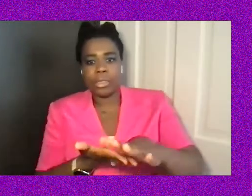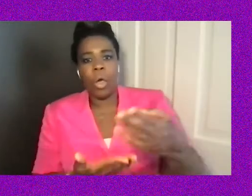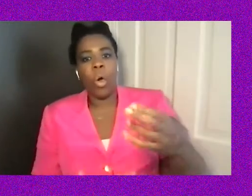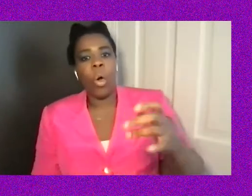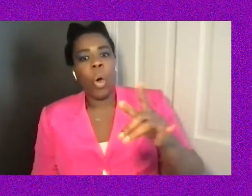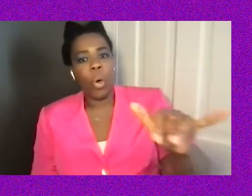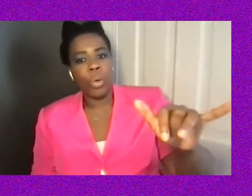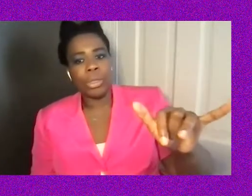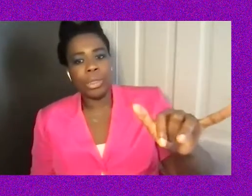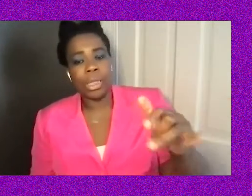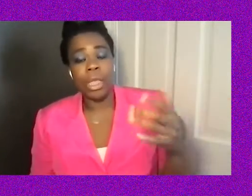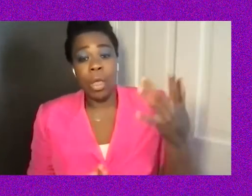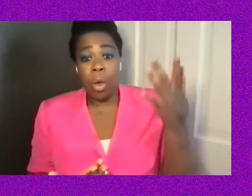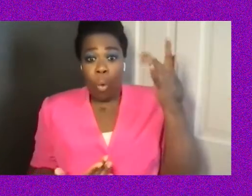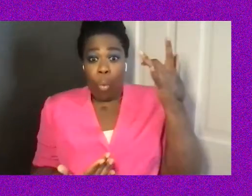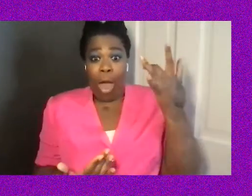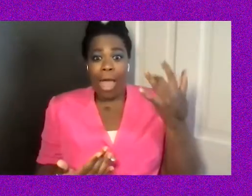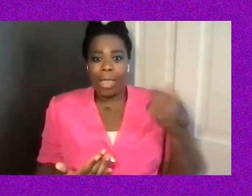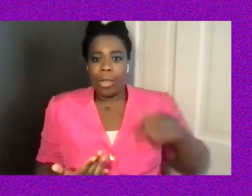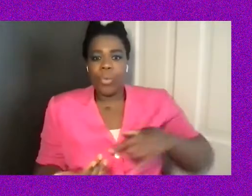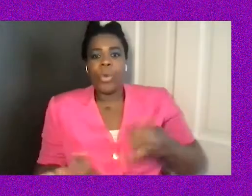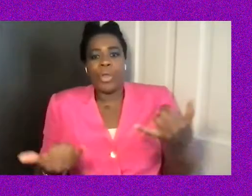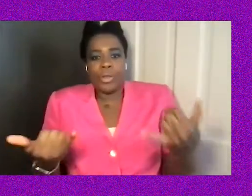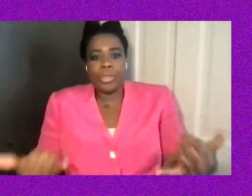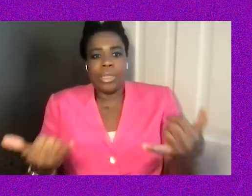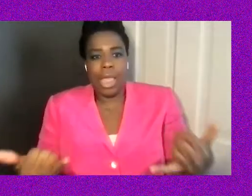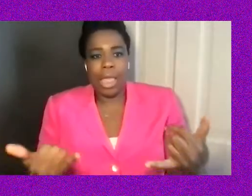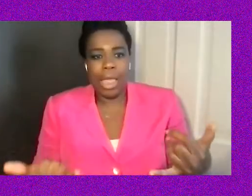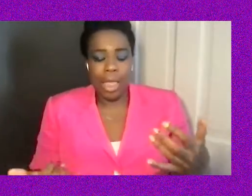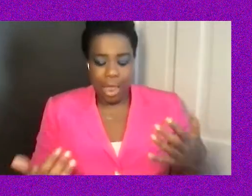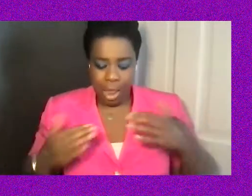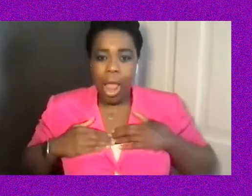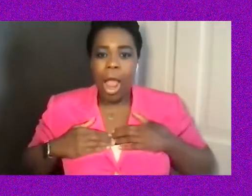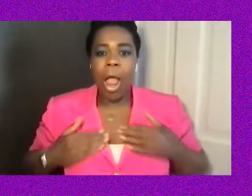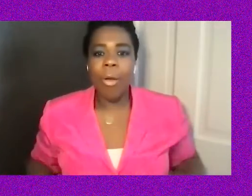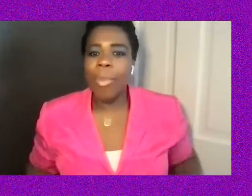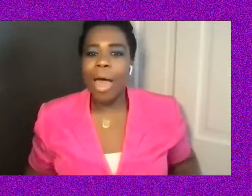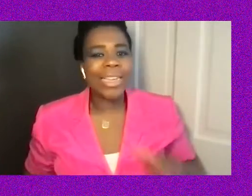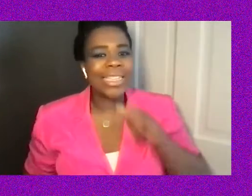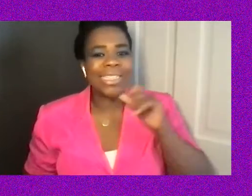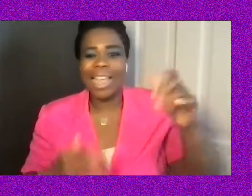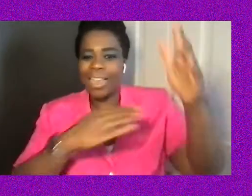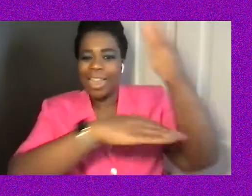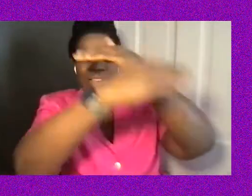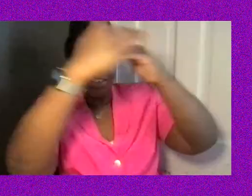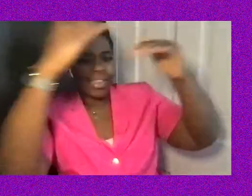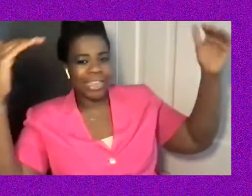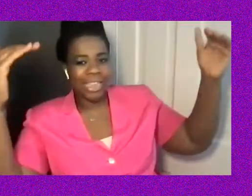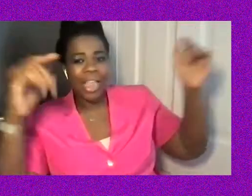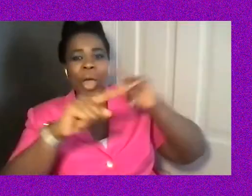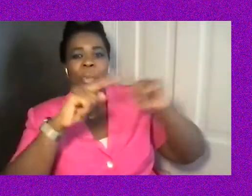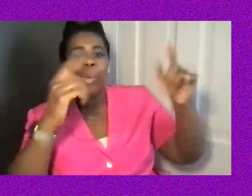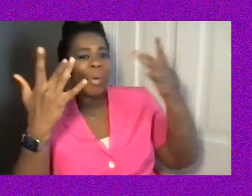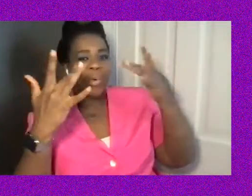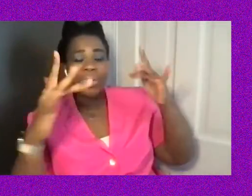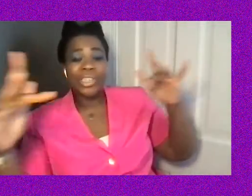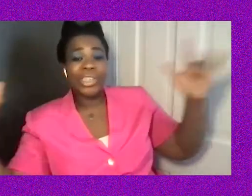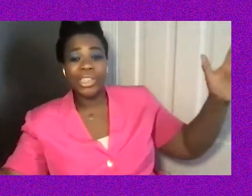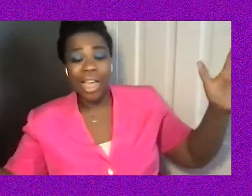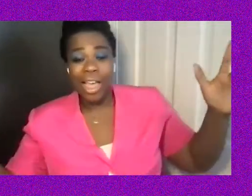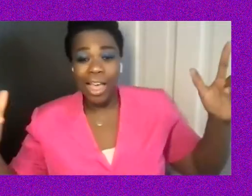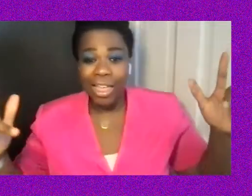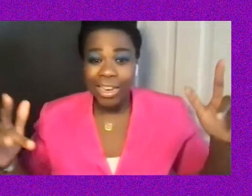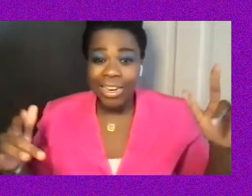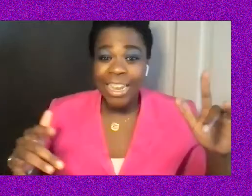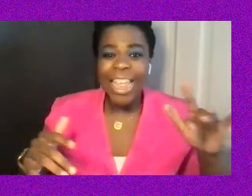es sagrado porque somos el día de hoy. Los cuerpos nuestros son celestianos. Si